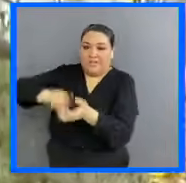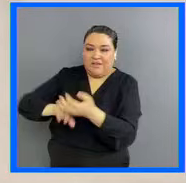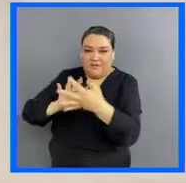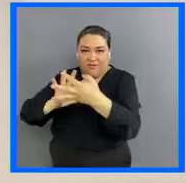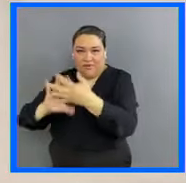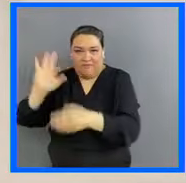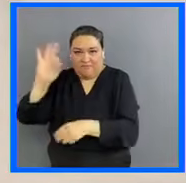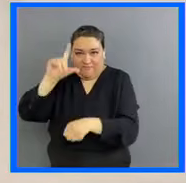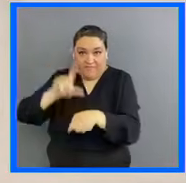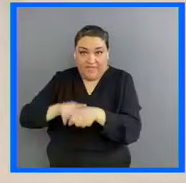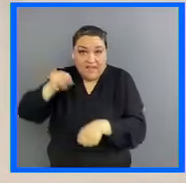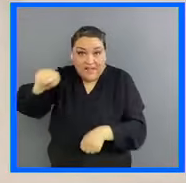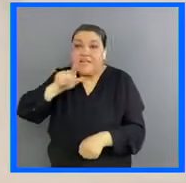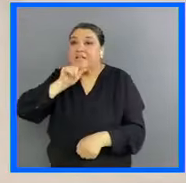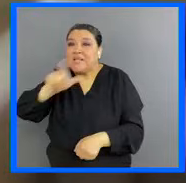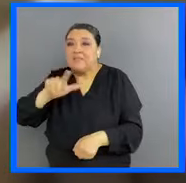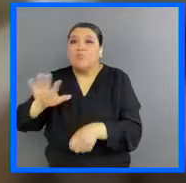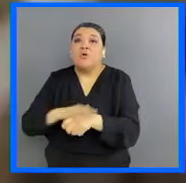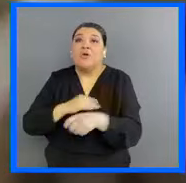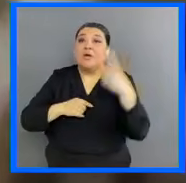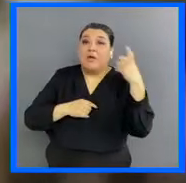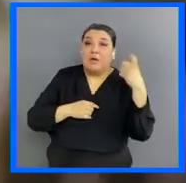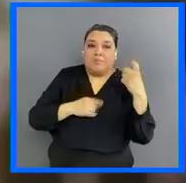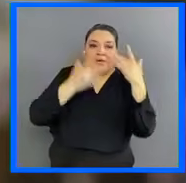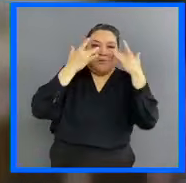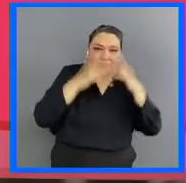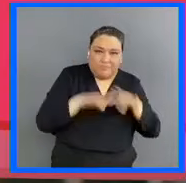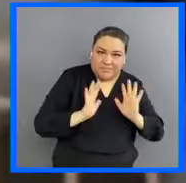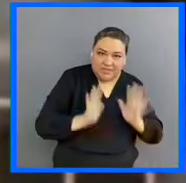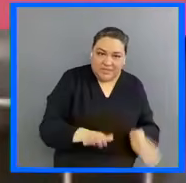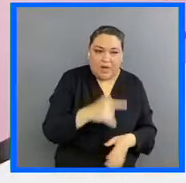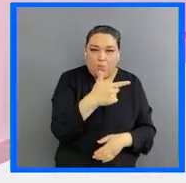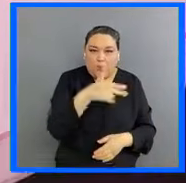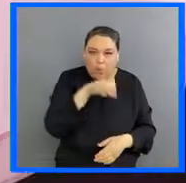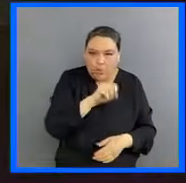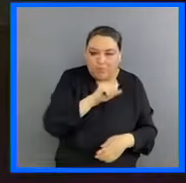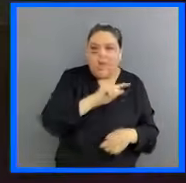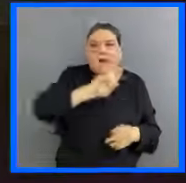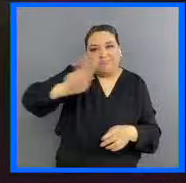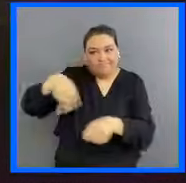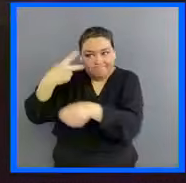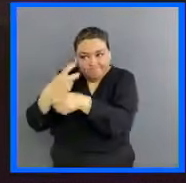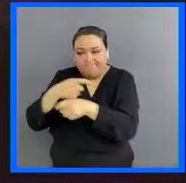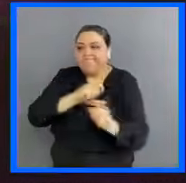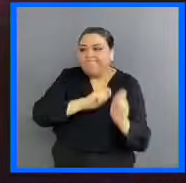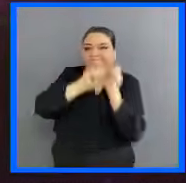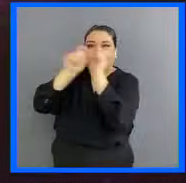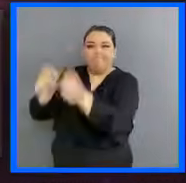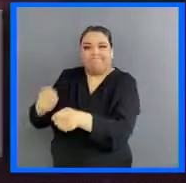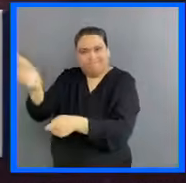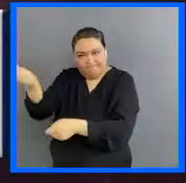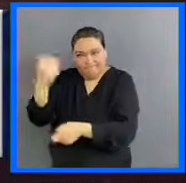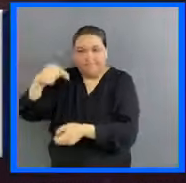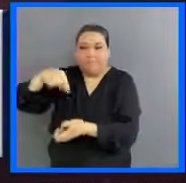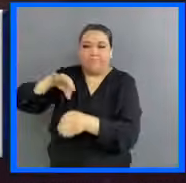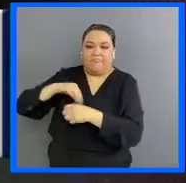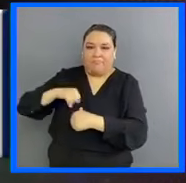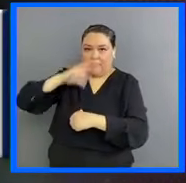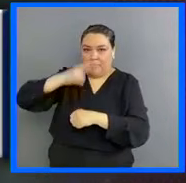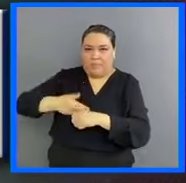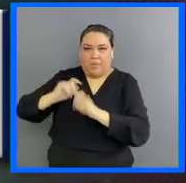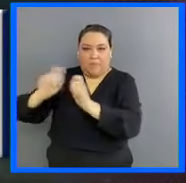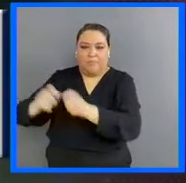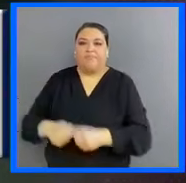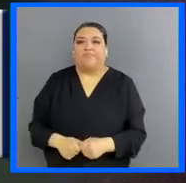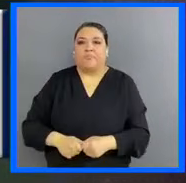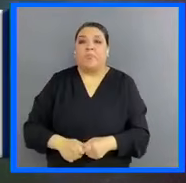tras la renuncia del titular Adrián Guadalupe Aguirre Hernández. La empresa de casinos virtuales Ganador Azteca